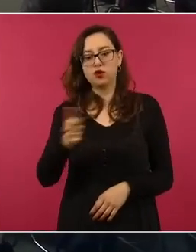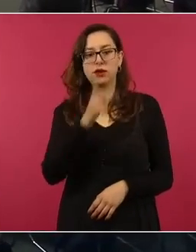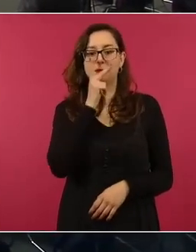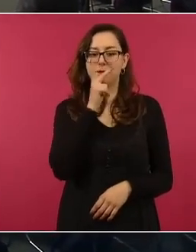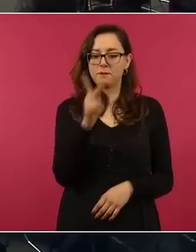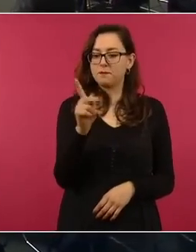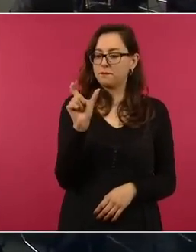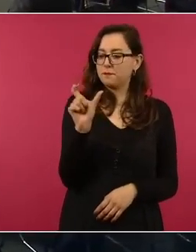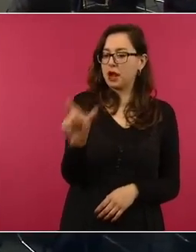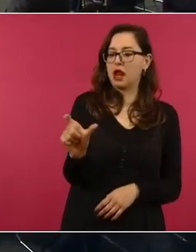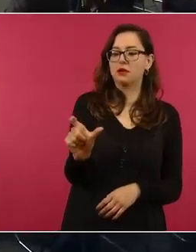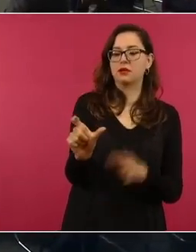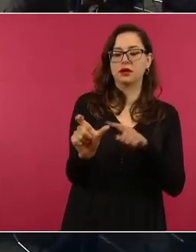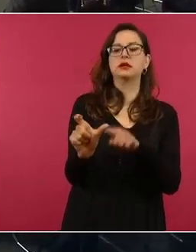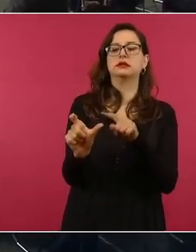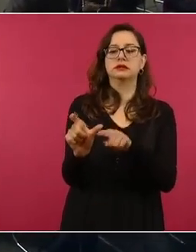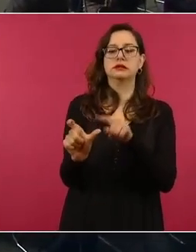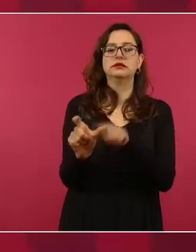ahora Adán va a explicarlo,